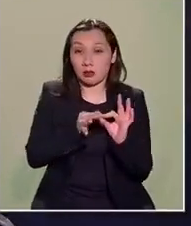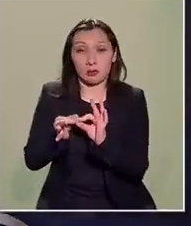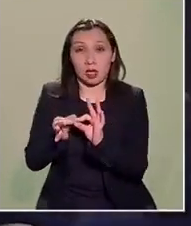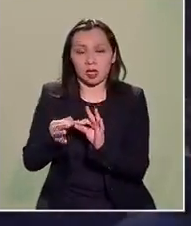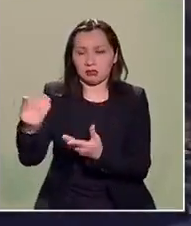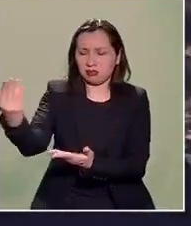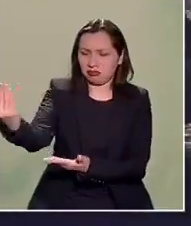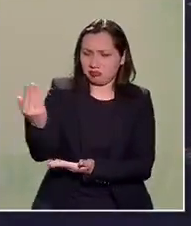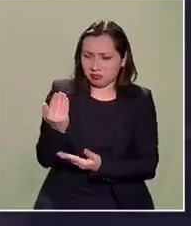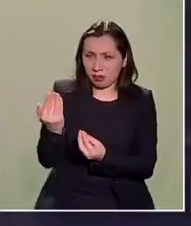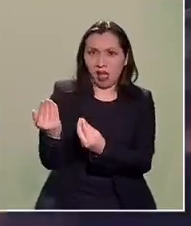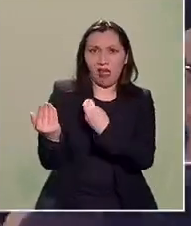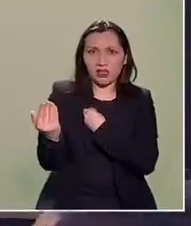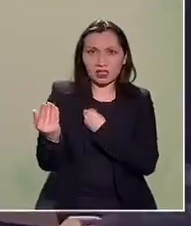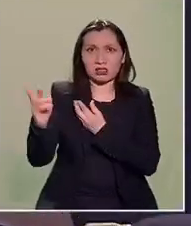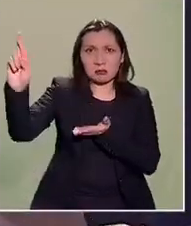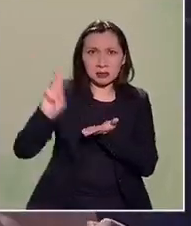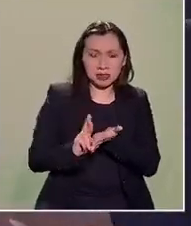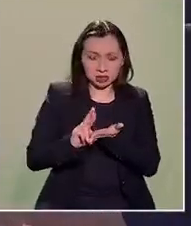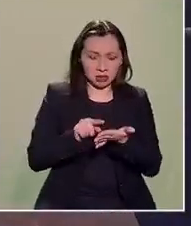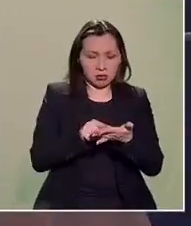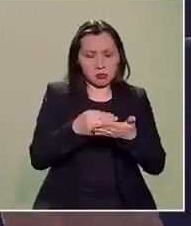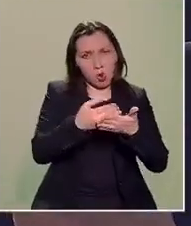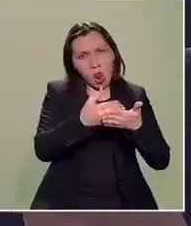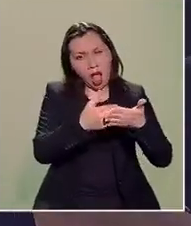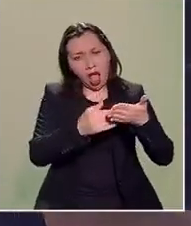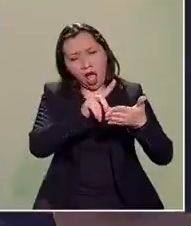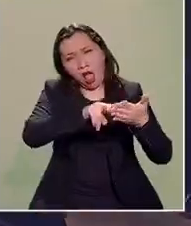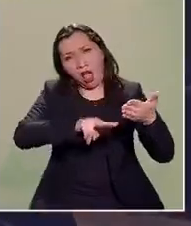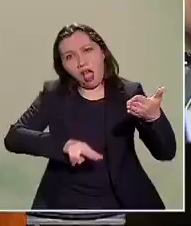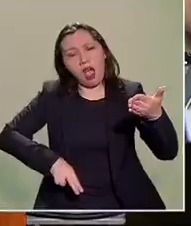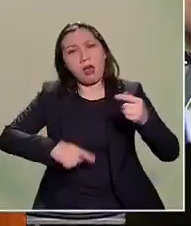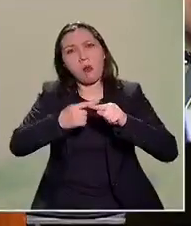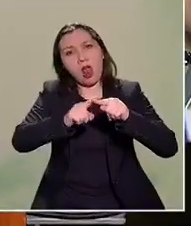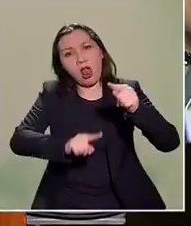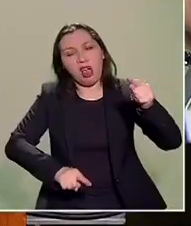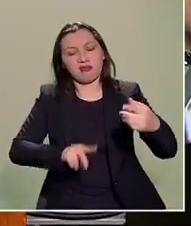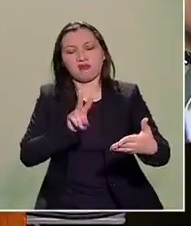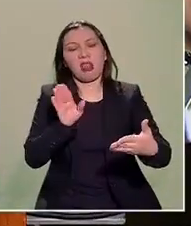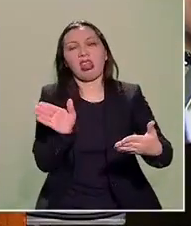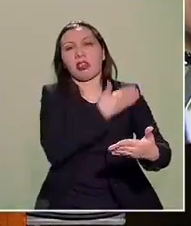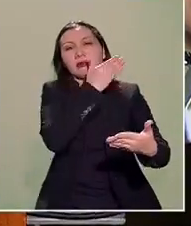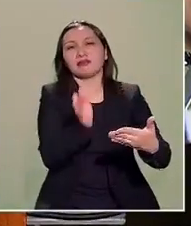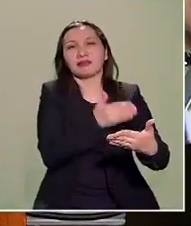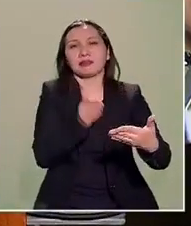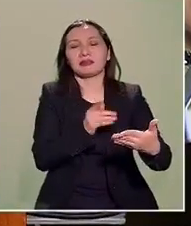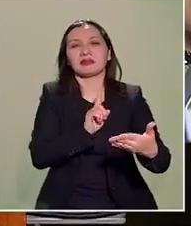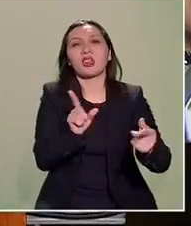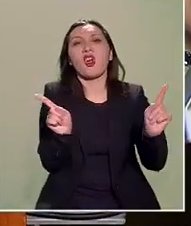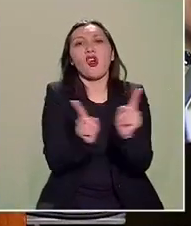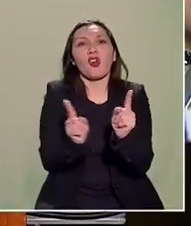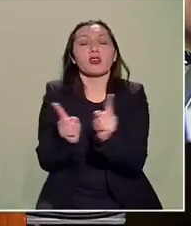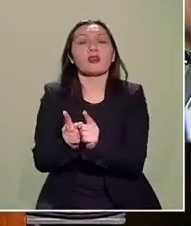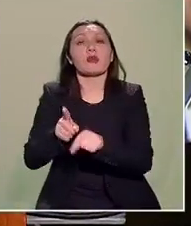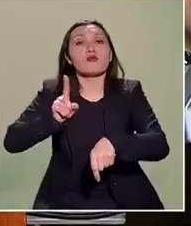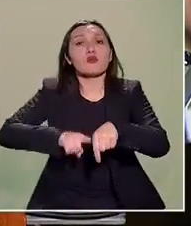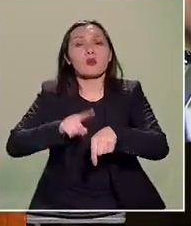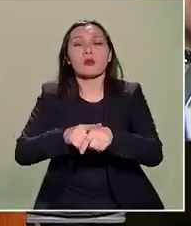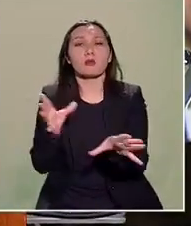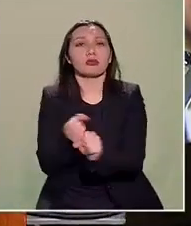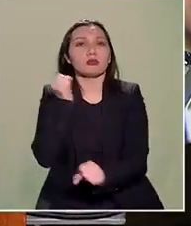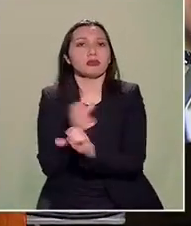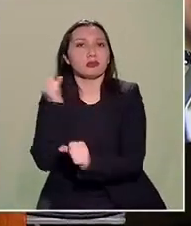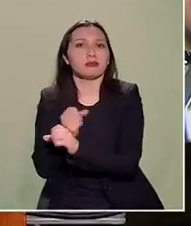recibimos en nuestro teléfono si es muy largo simplemente no lo vemos vivimos en el mundo de la